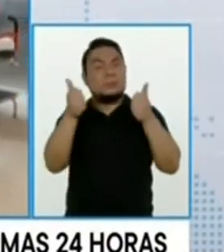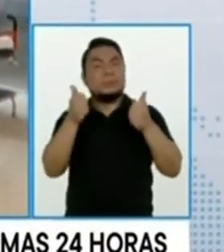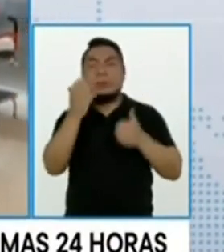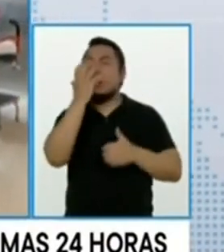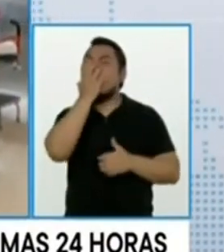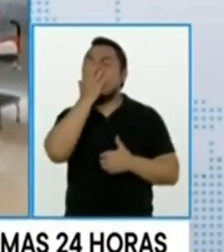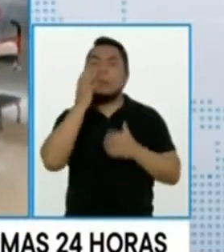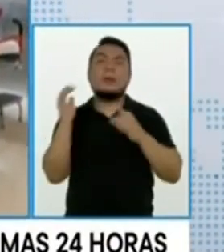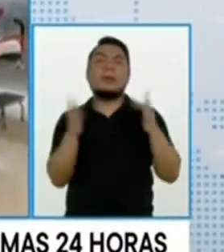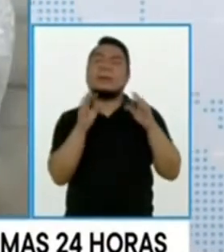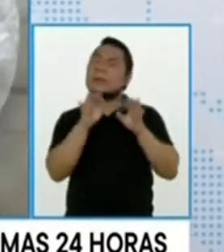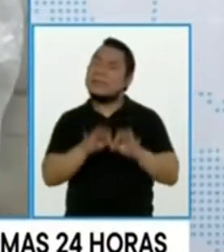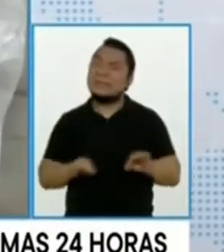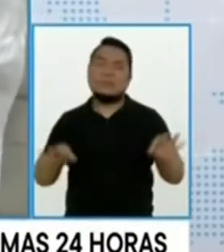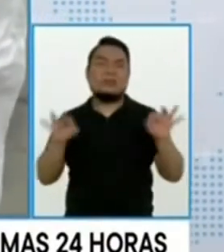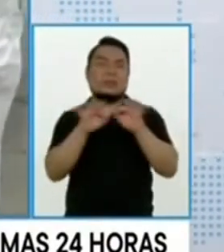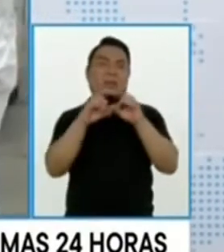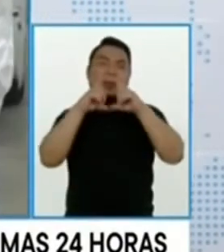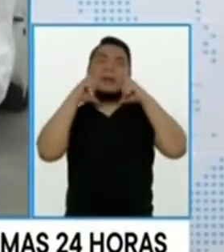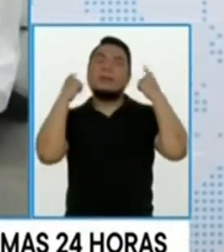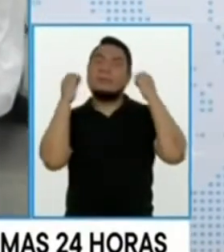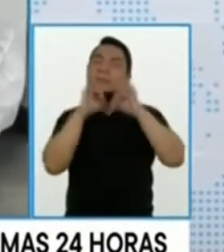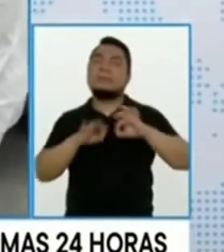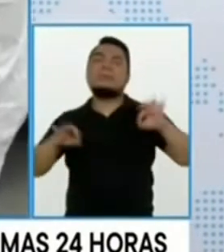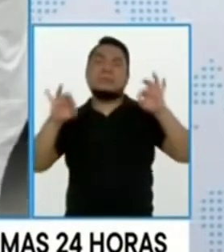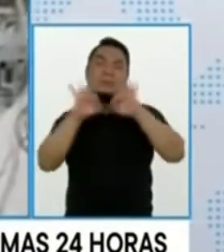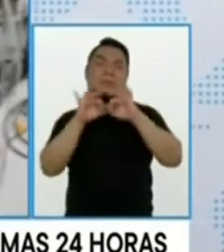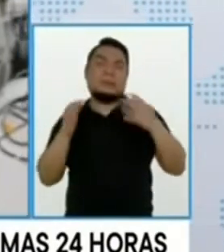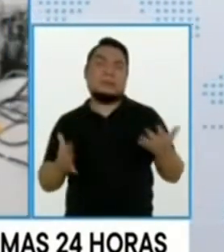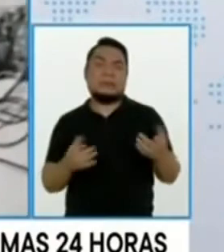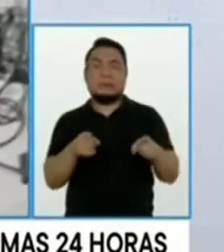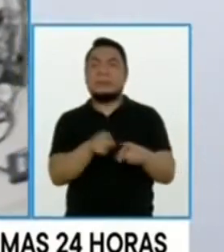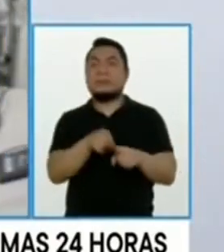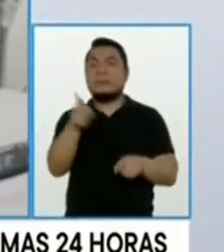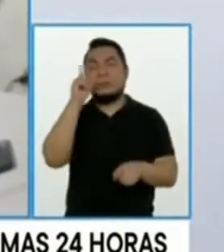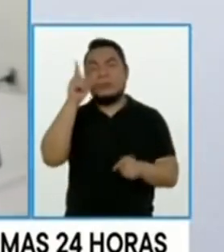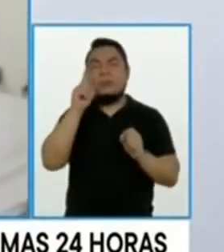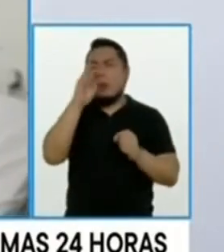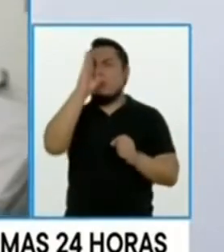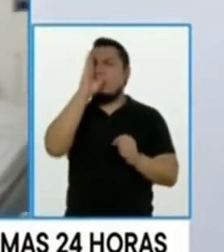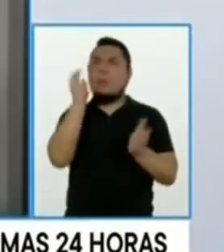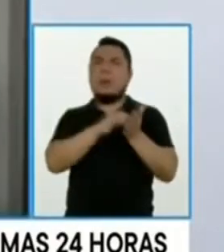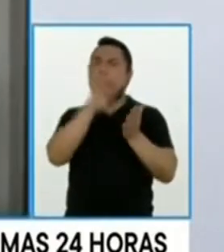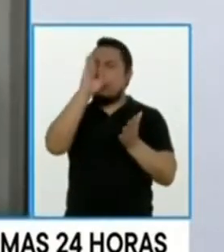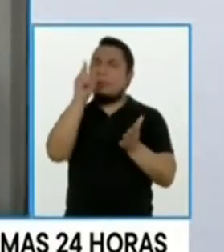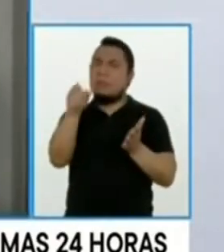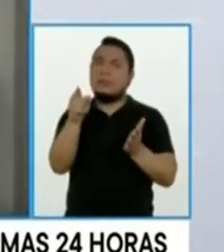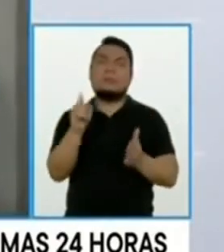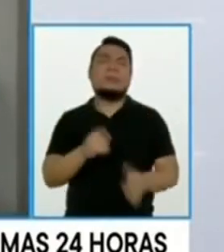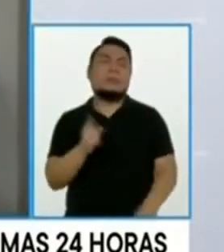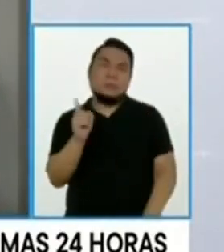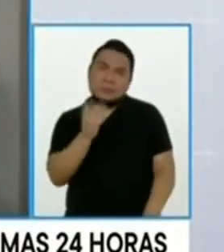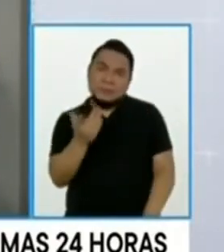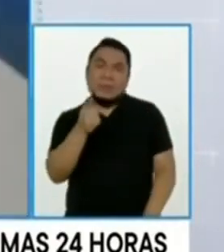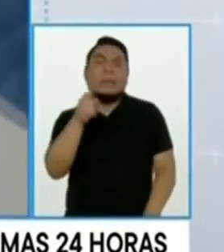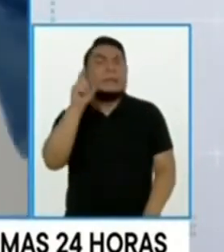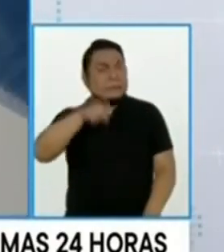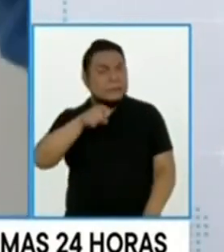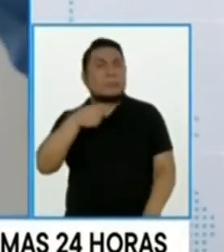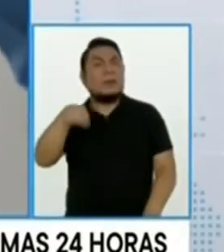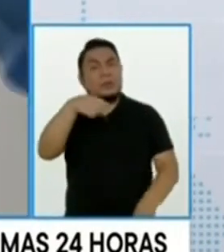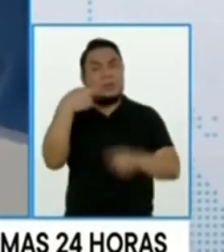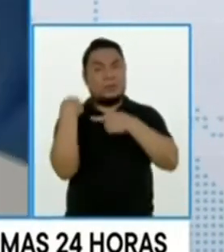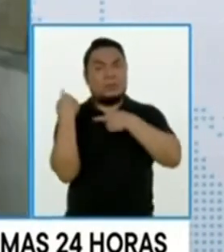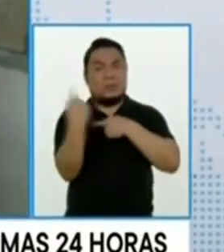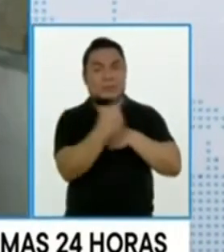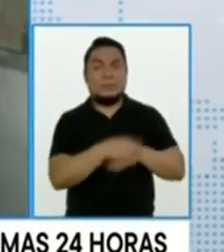mascarillas es lo más importante y no esperemos que pongan medidas o que el gobierno ponga medidas que sí son necesarias, pero también parten mucho de